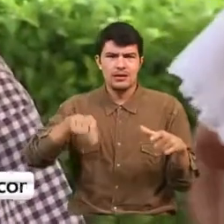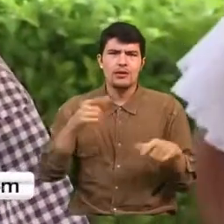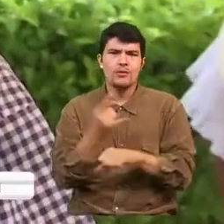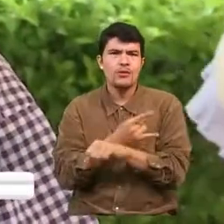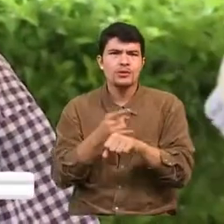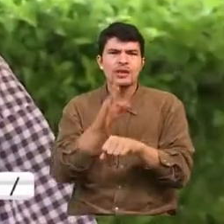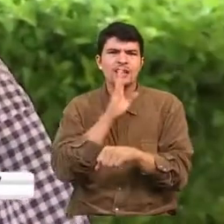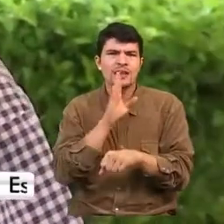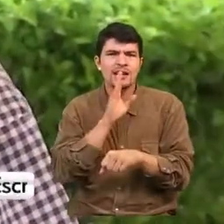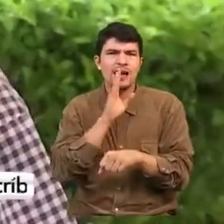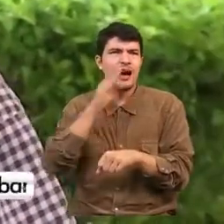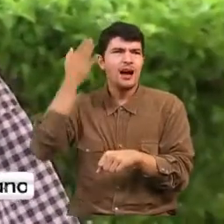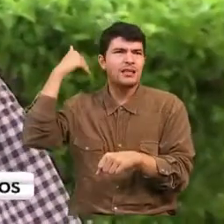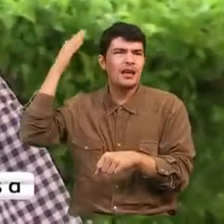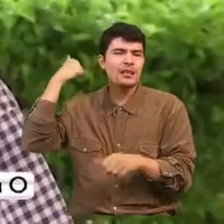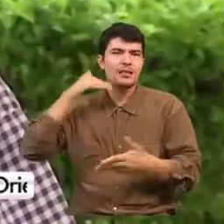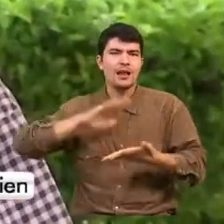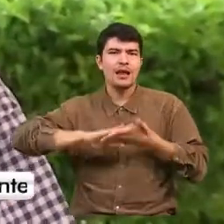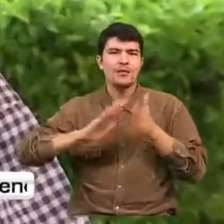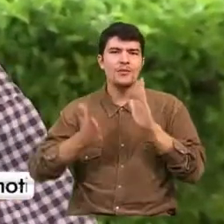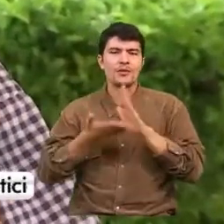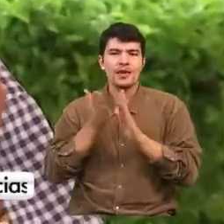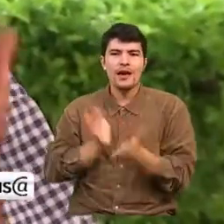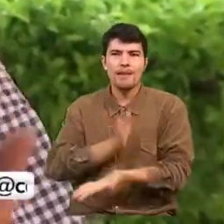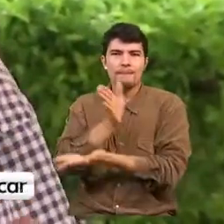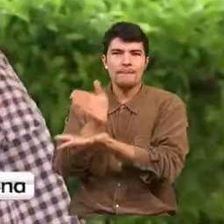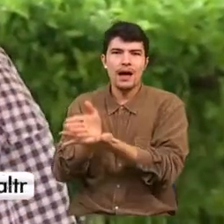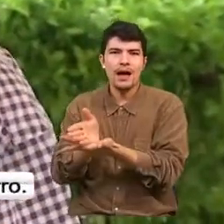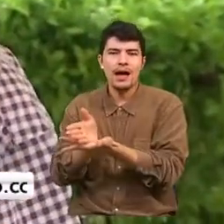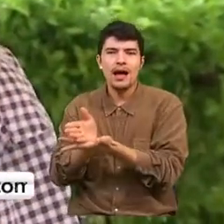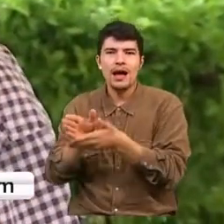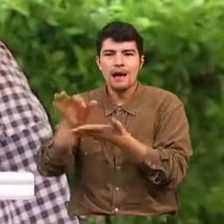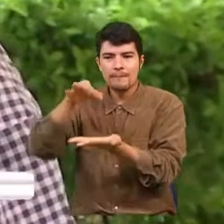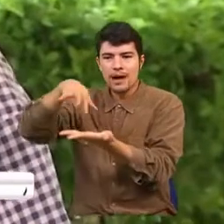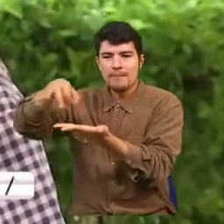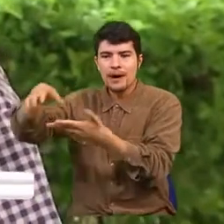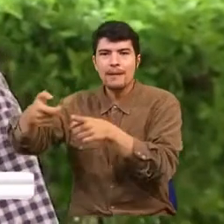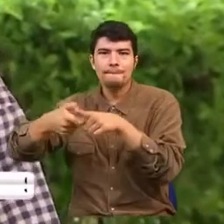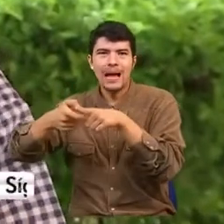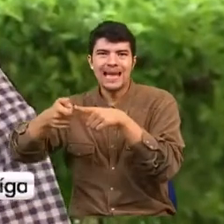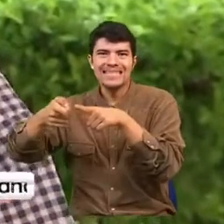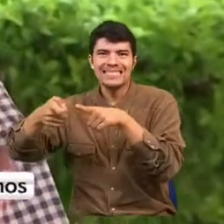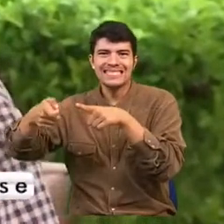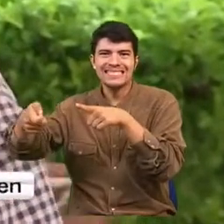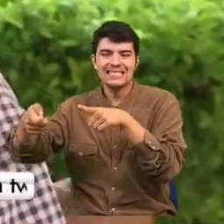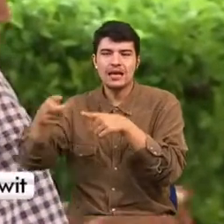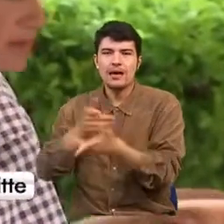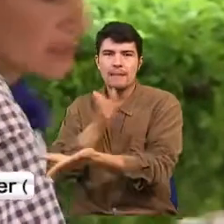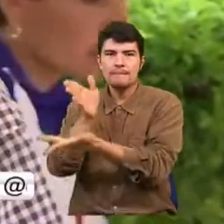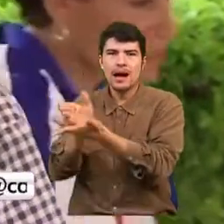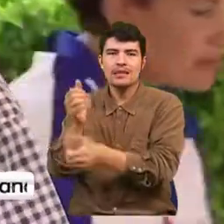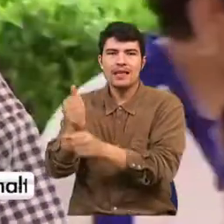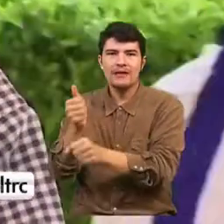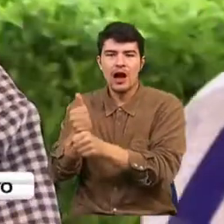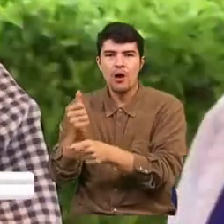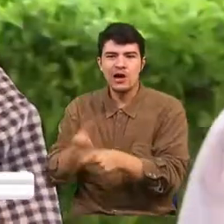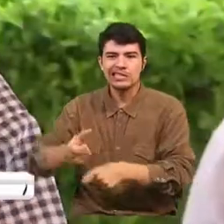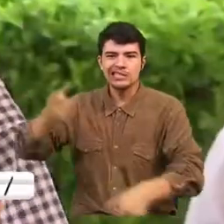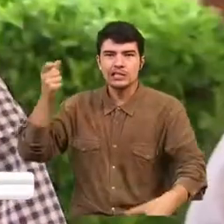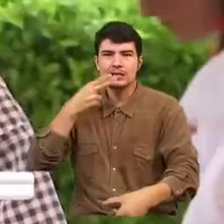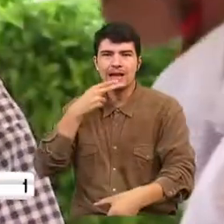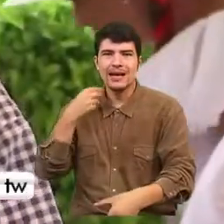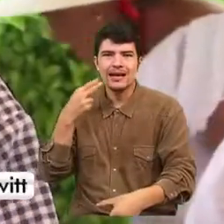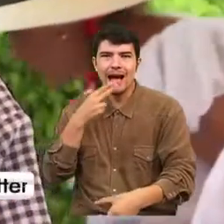mucho la comunidad que iba a sembrar el maíz, al trabajo de la caña,